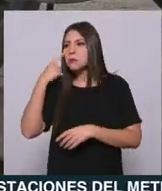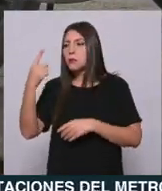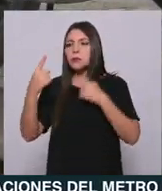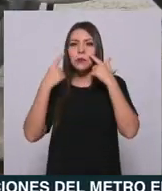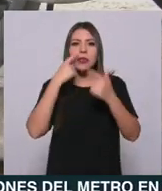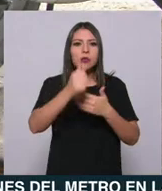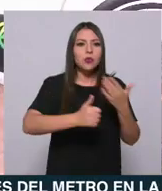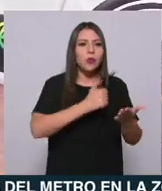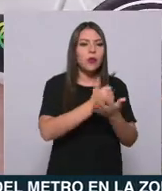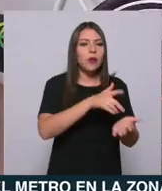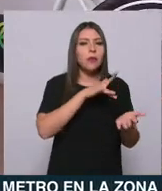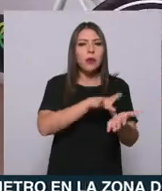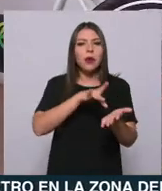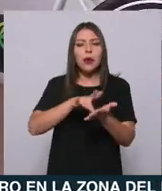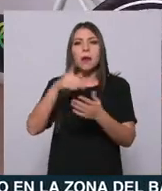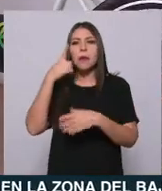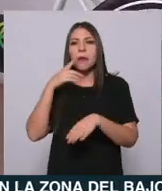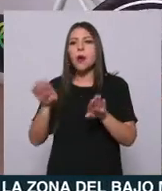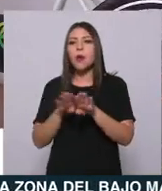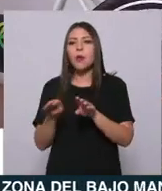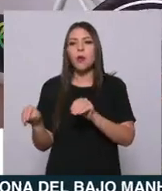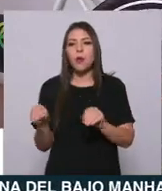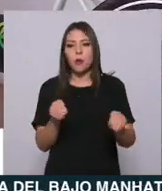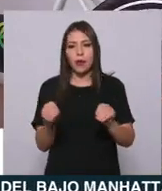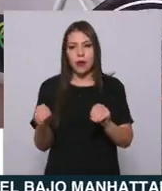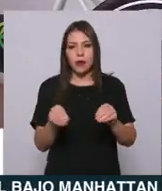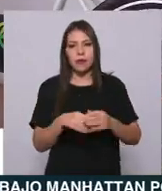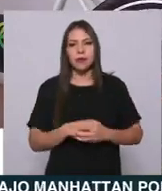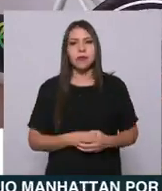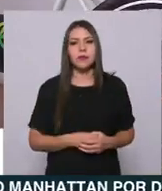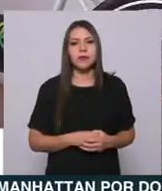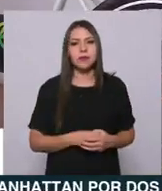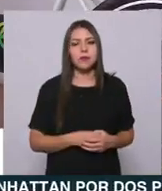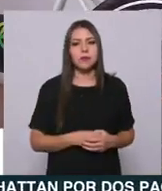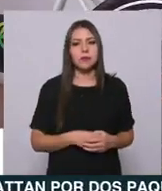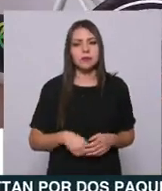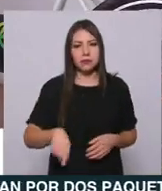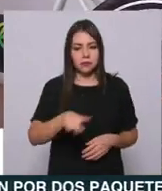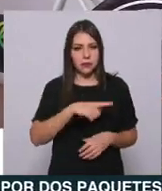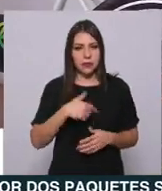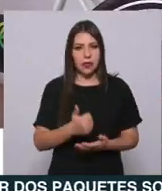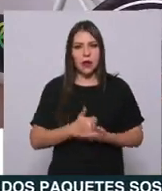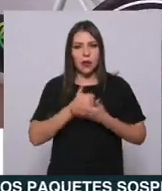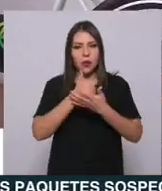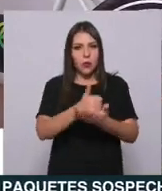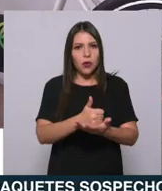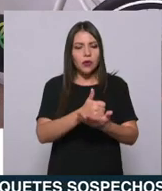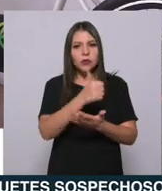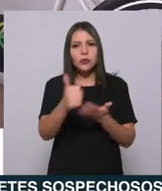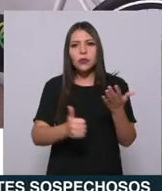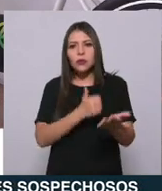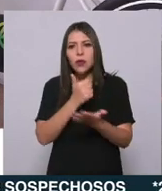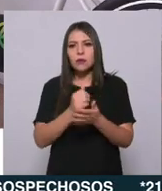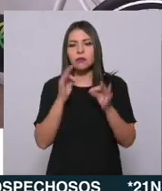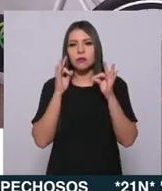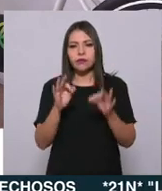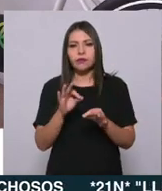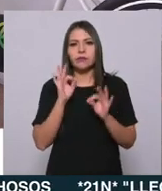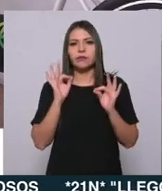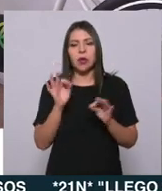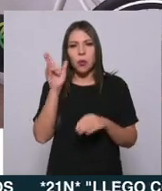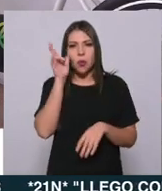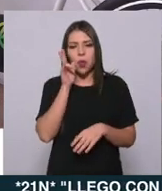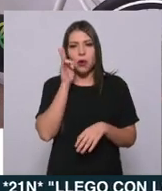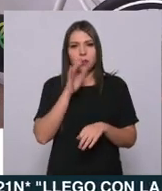movilidad. Lo que hacemos es apoyar a las ciudades de manera técnica y con soporte de investigación sobre